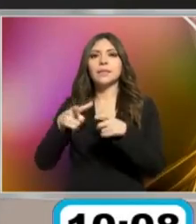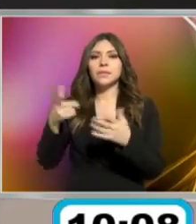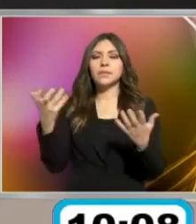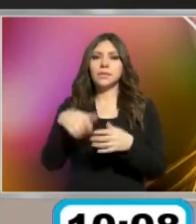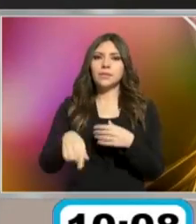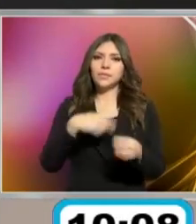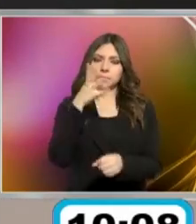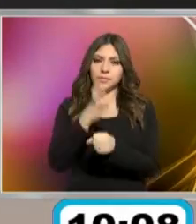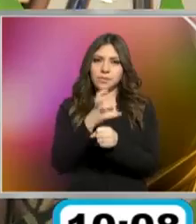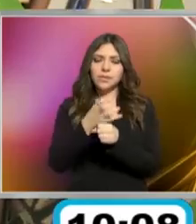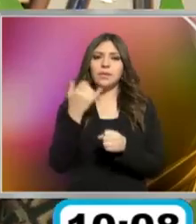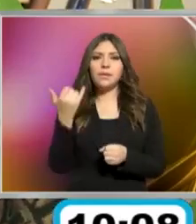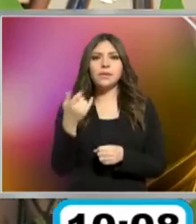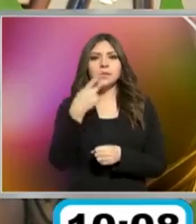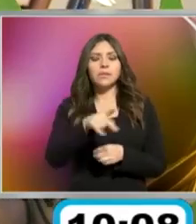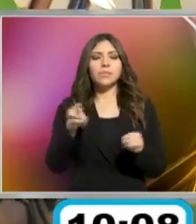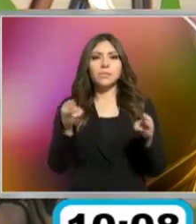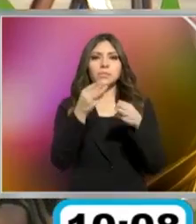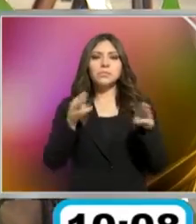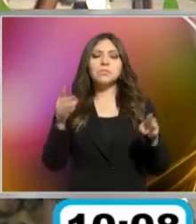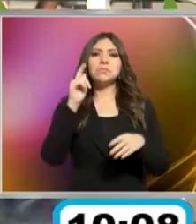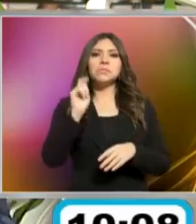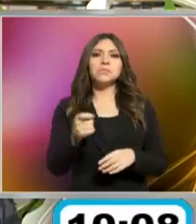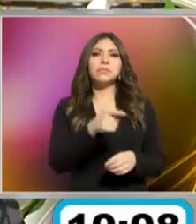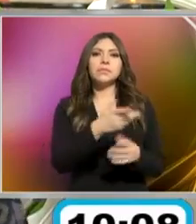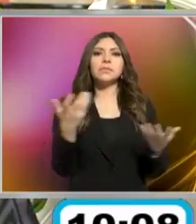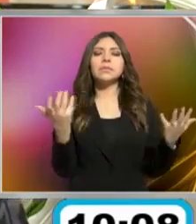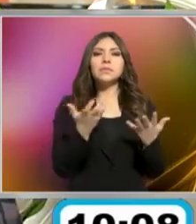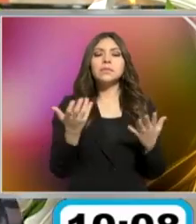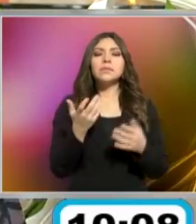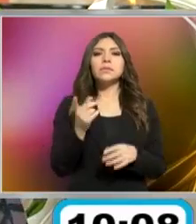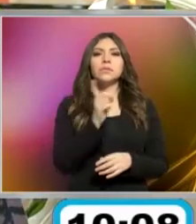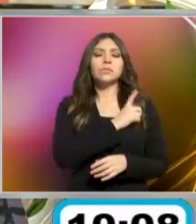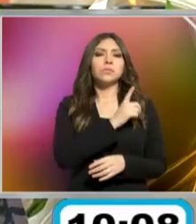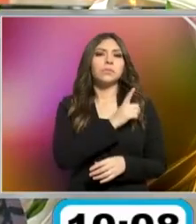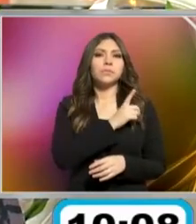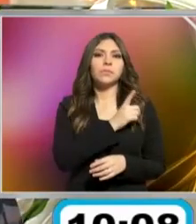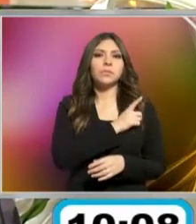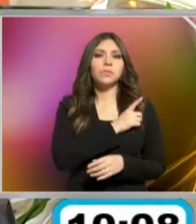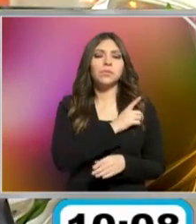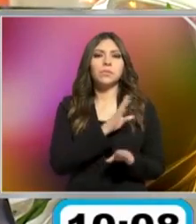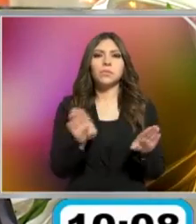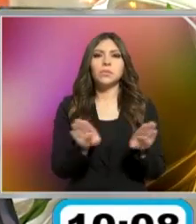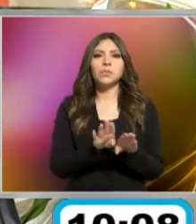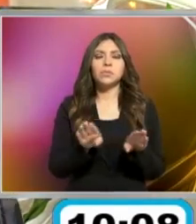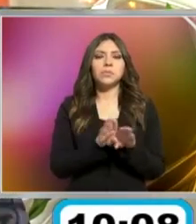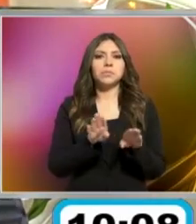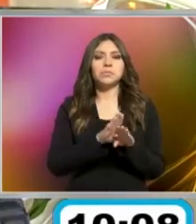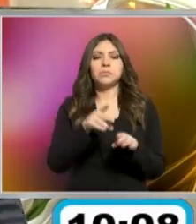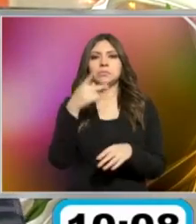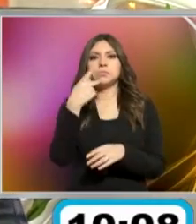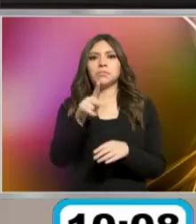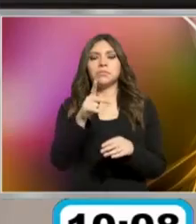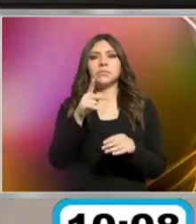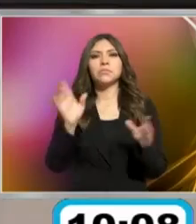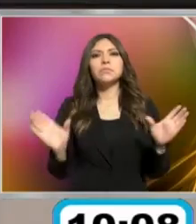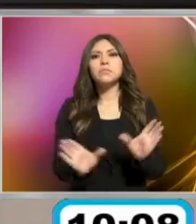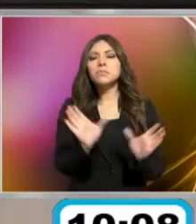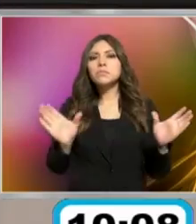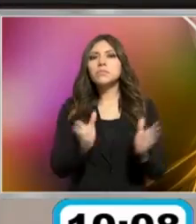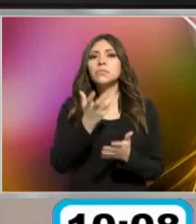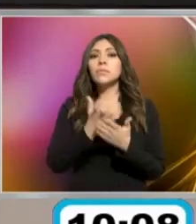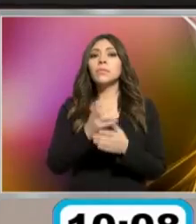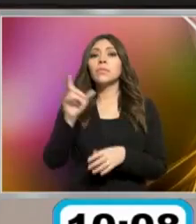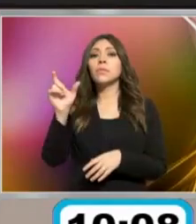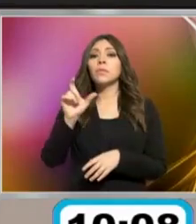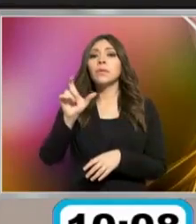el cuarto disco y este es un material que estamos editando solamente en digital. Sí. Ya, digamos, a partir del día de mañana